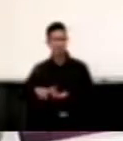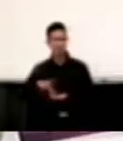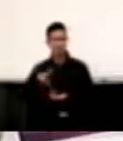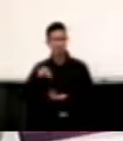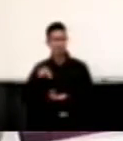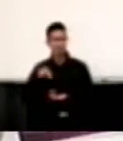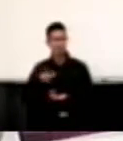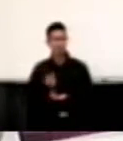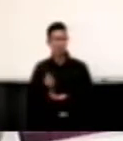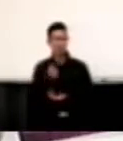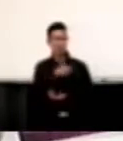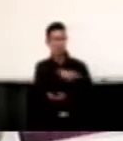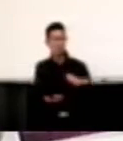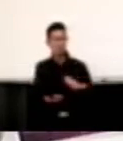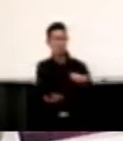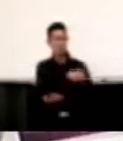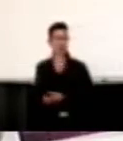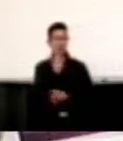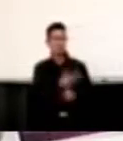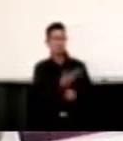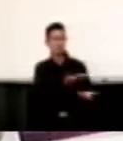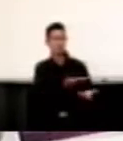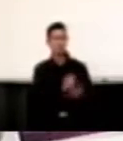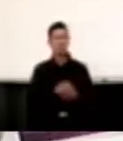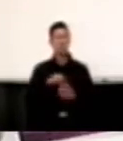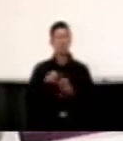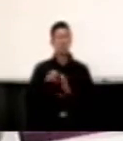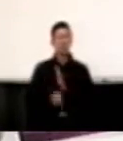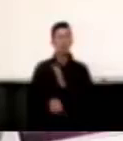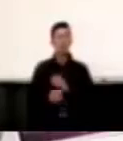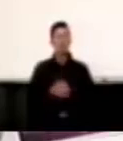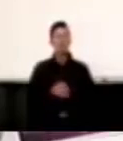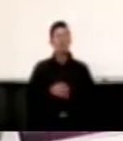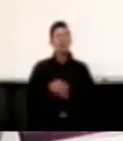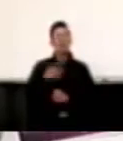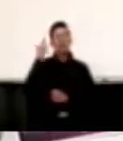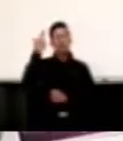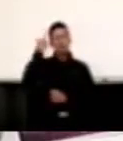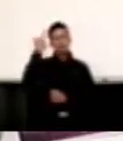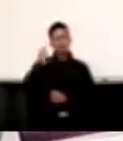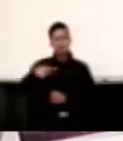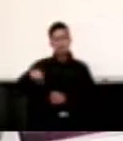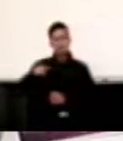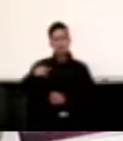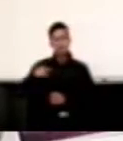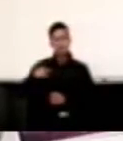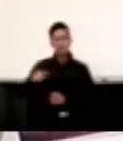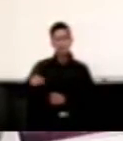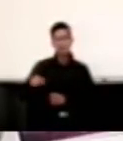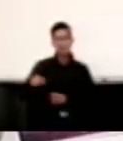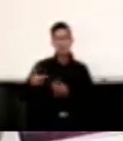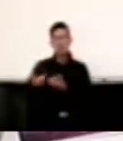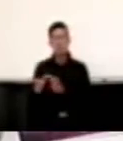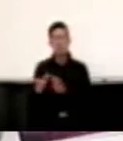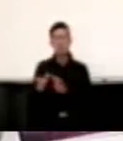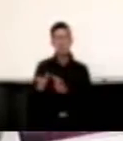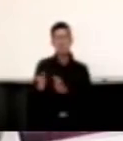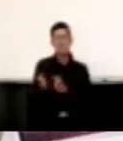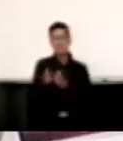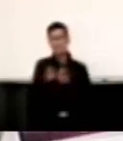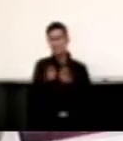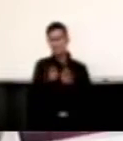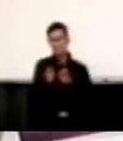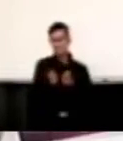las monarquías parlamentarias, en las monarquías constitucionales, el responsable es el rey y su grupo de gobernantes. En